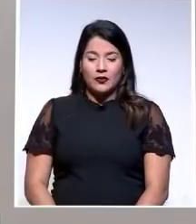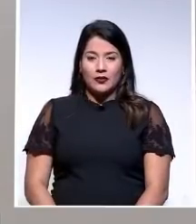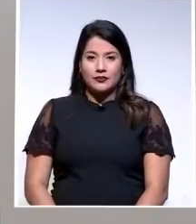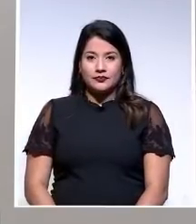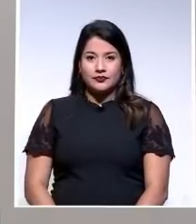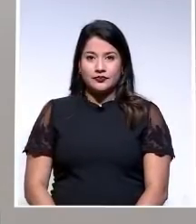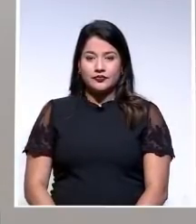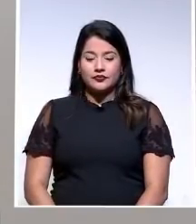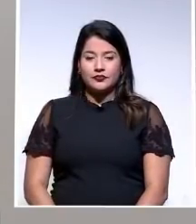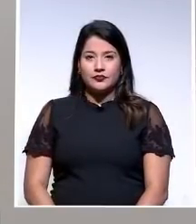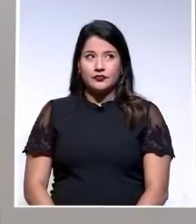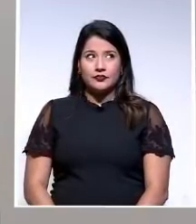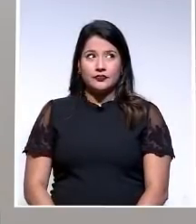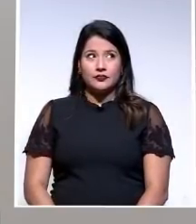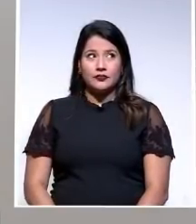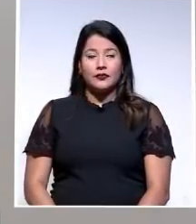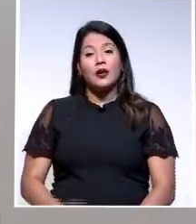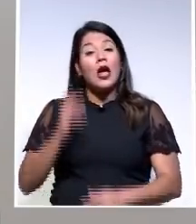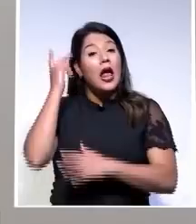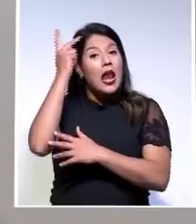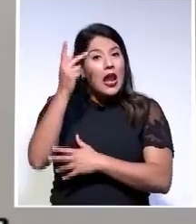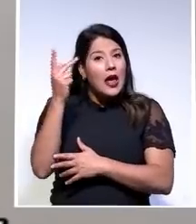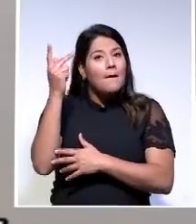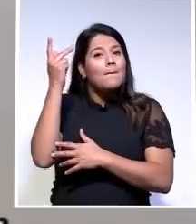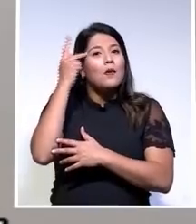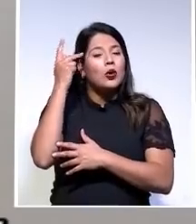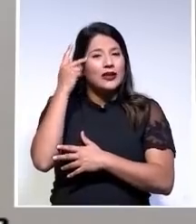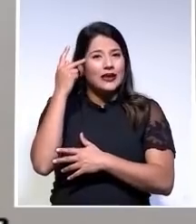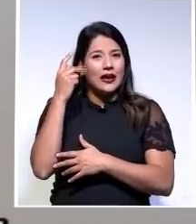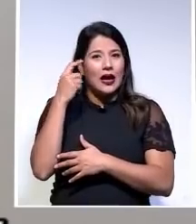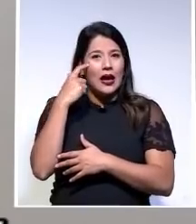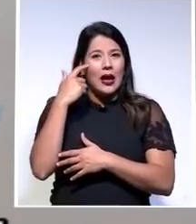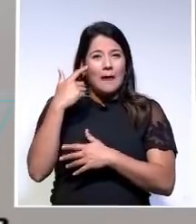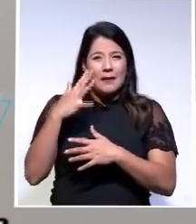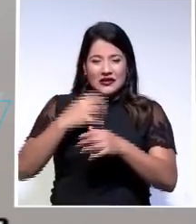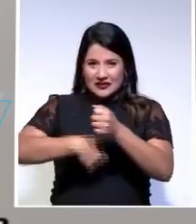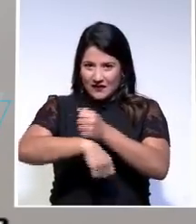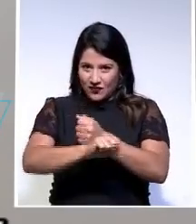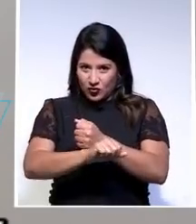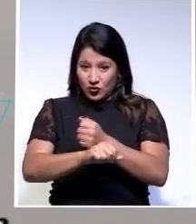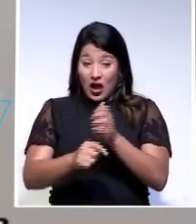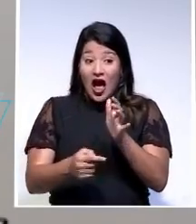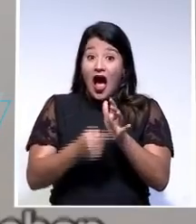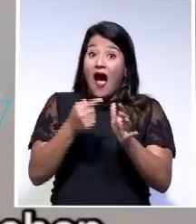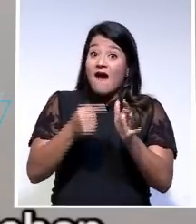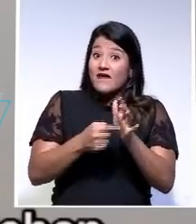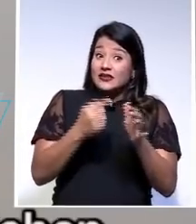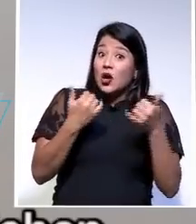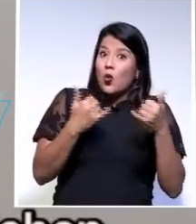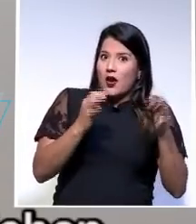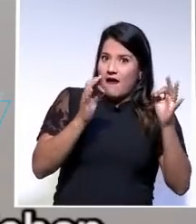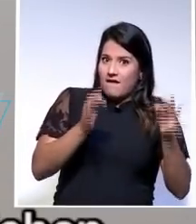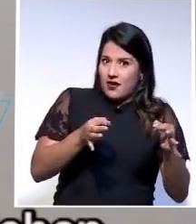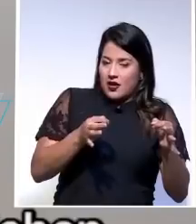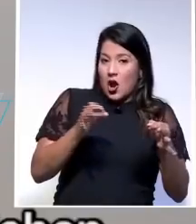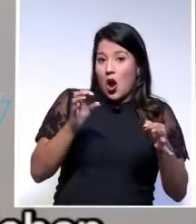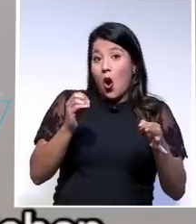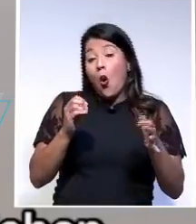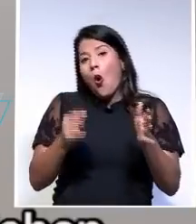La política tiene cierto parecido al fútbol. A veces el juego es limpio y a veces hay